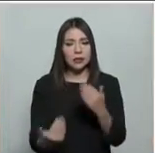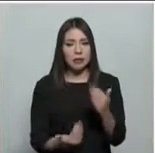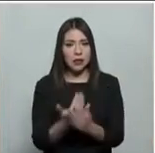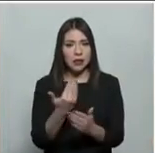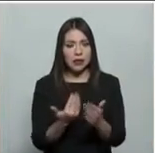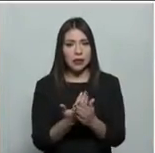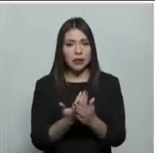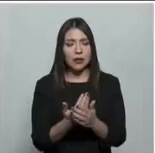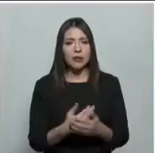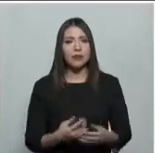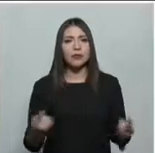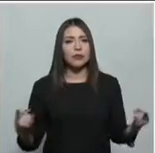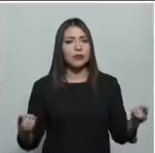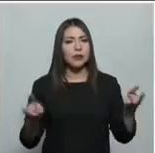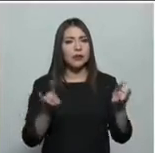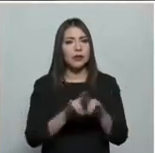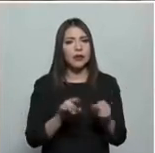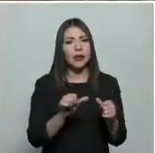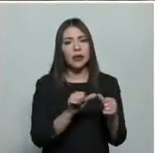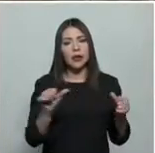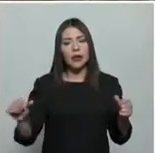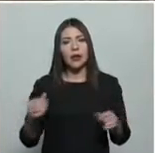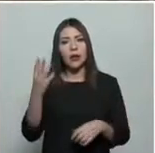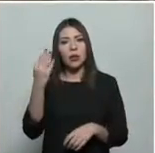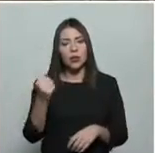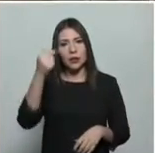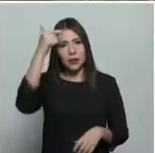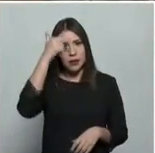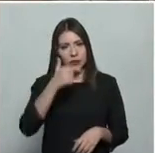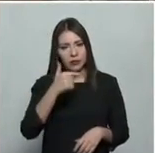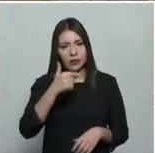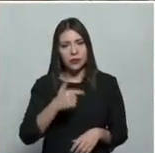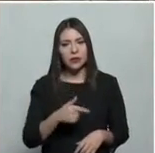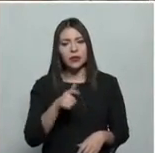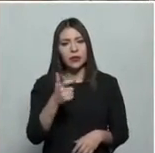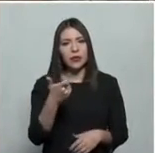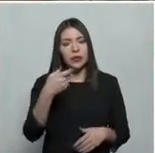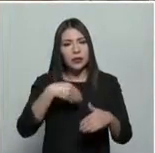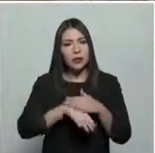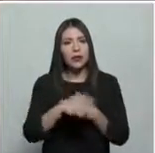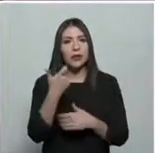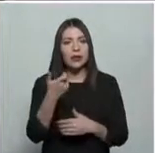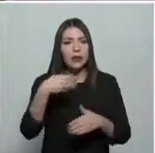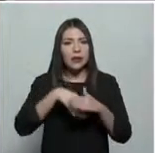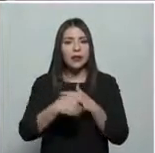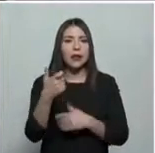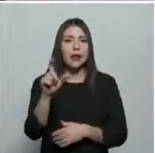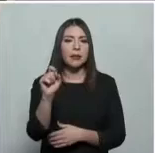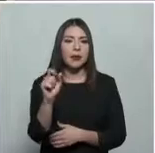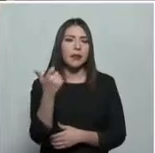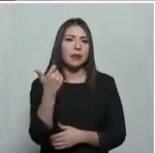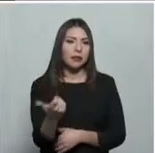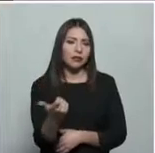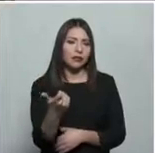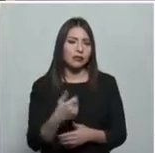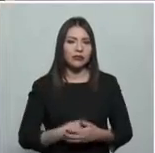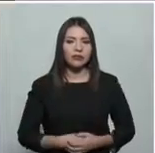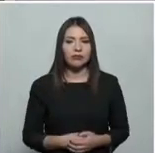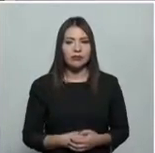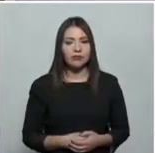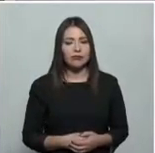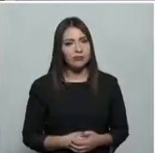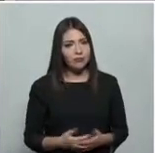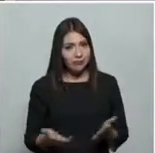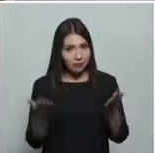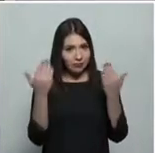mañana para cerrar a las 9 de la noche, y esos días cuesta 20 pesos la entrada. Por acá los